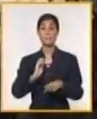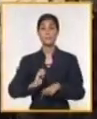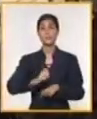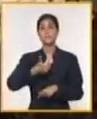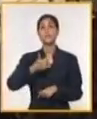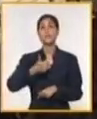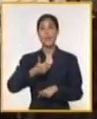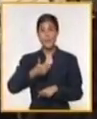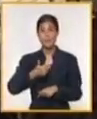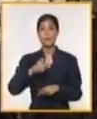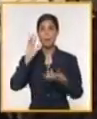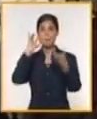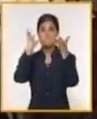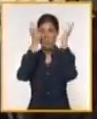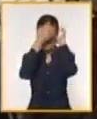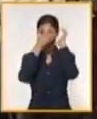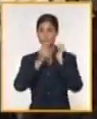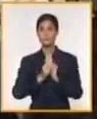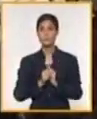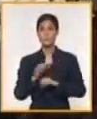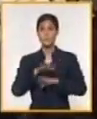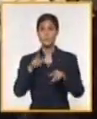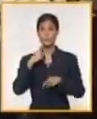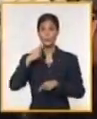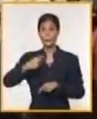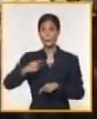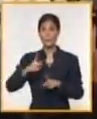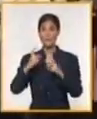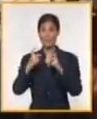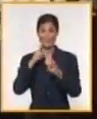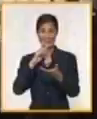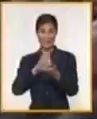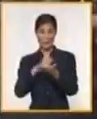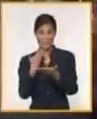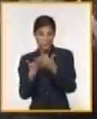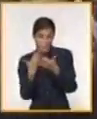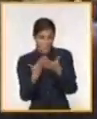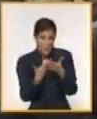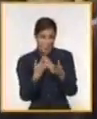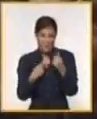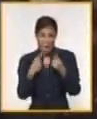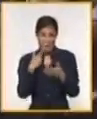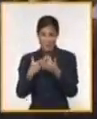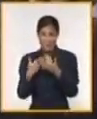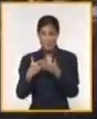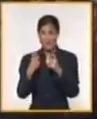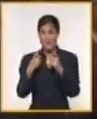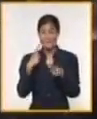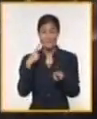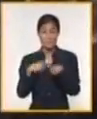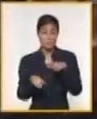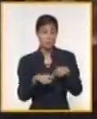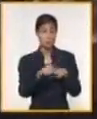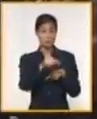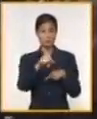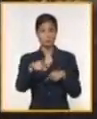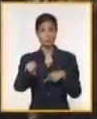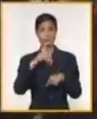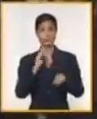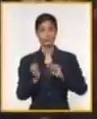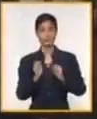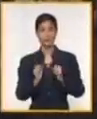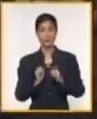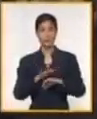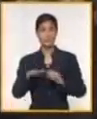Javier Milei, denunció parcialidad judicial, falta de pruebas y acusó a los magistrados de ser monigotes del poder económico. Ella iba a